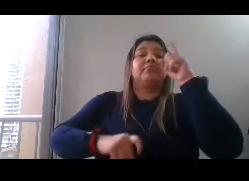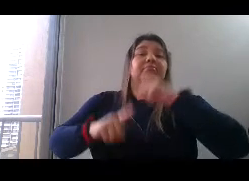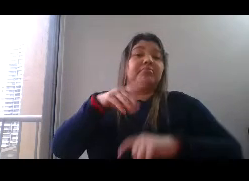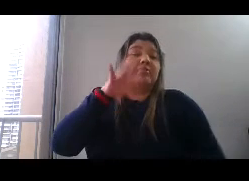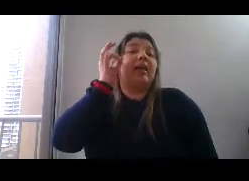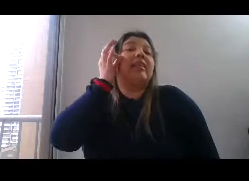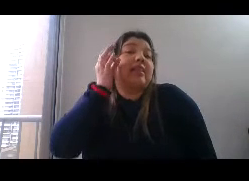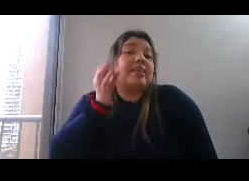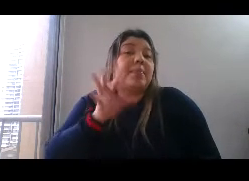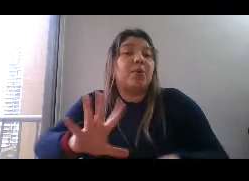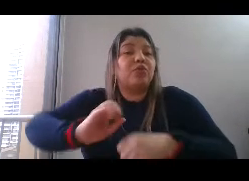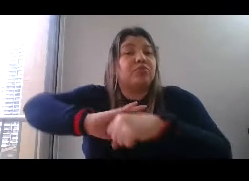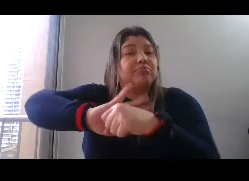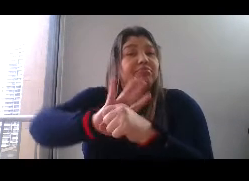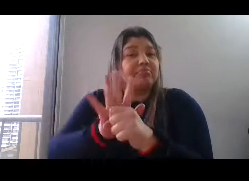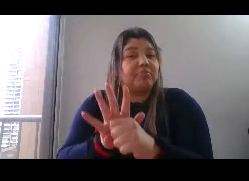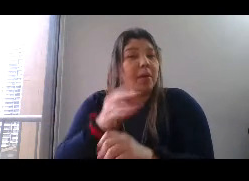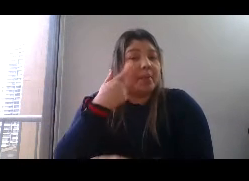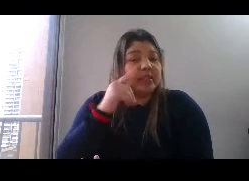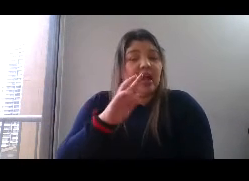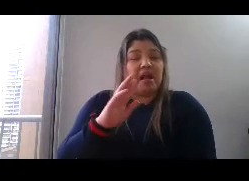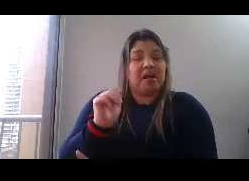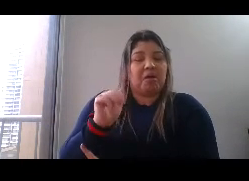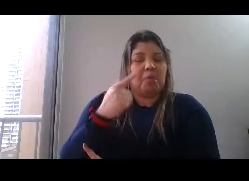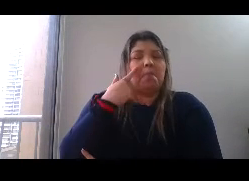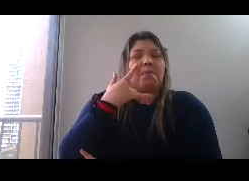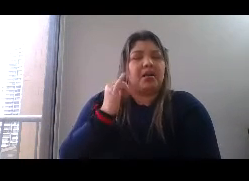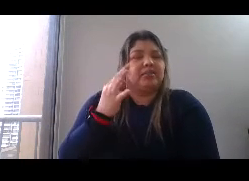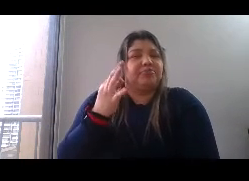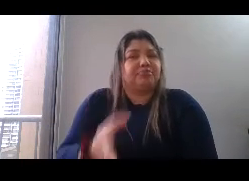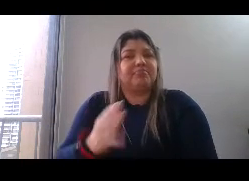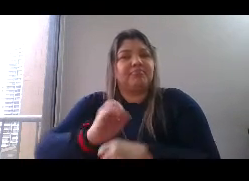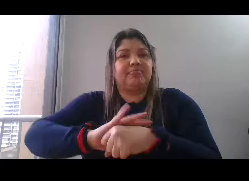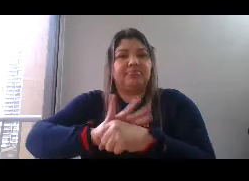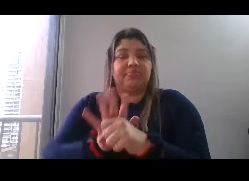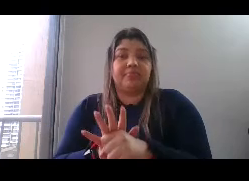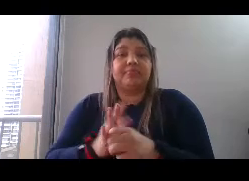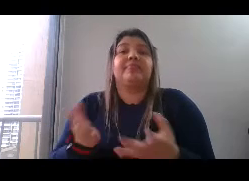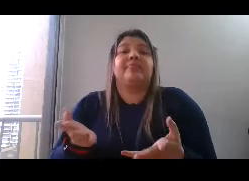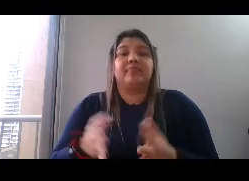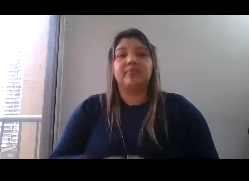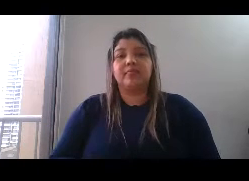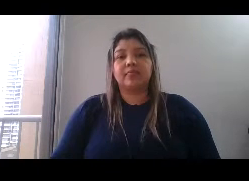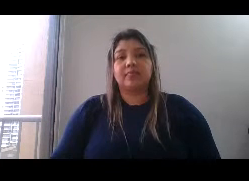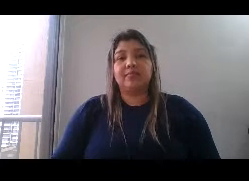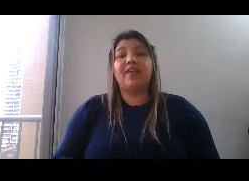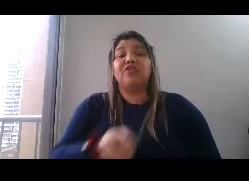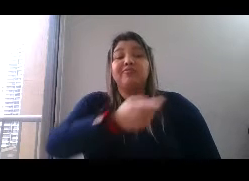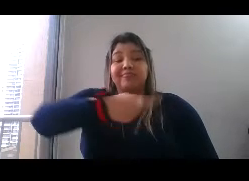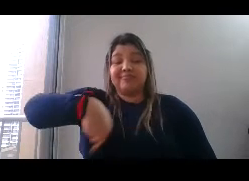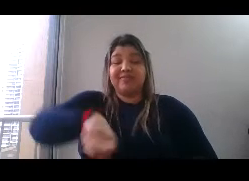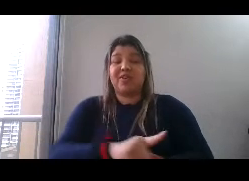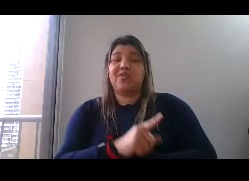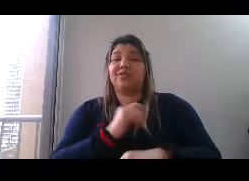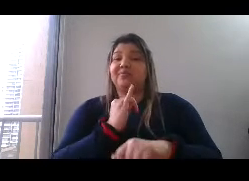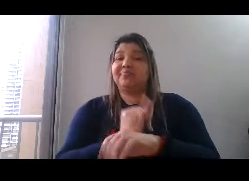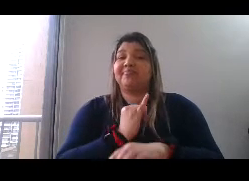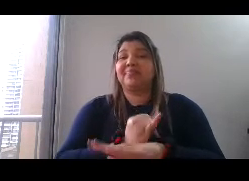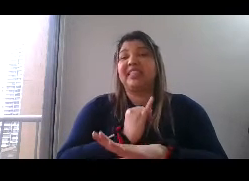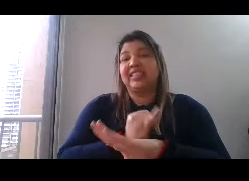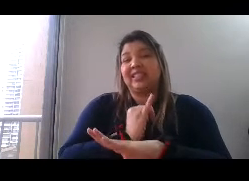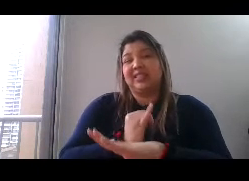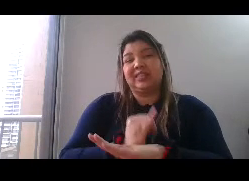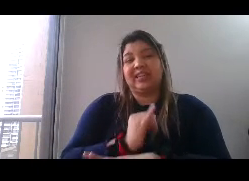o un caso sospechoso de COVID-19. Por lo tanto, las instituciones de salud deben